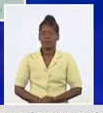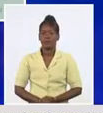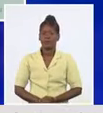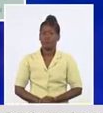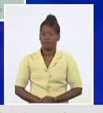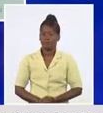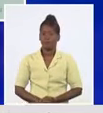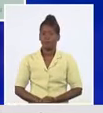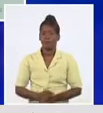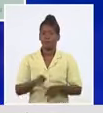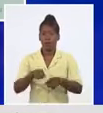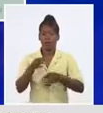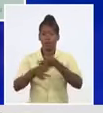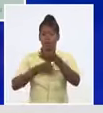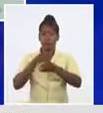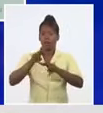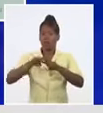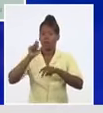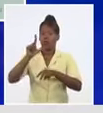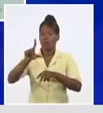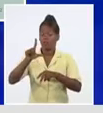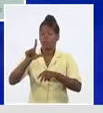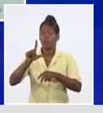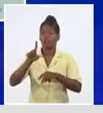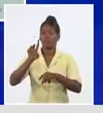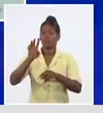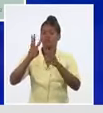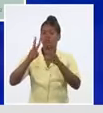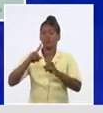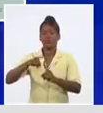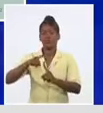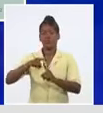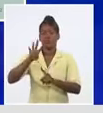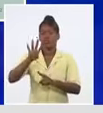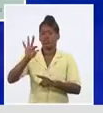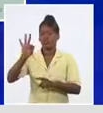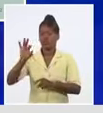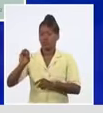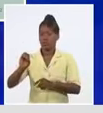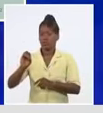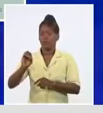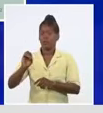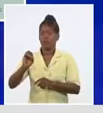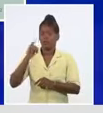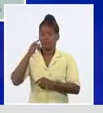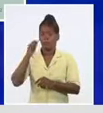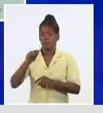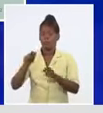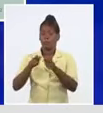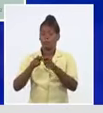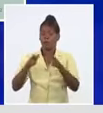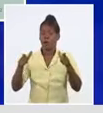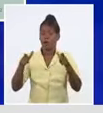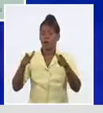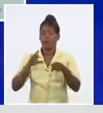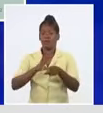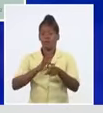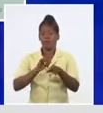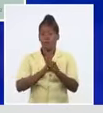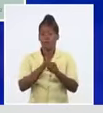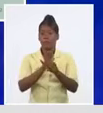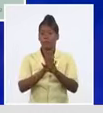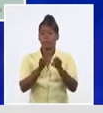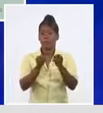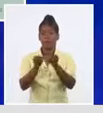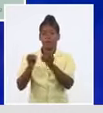Holguín con un acumulado total de 480 casos autóctonos, 211 casos más en relación con la